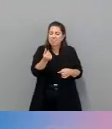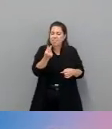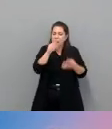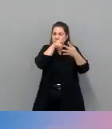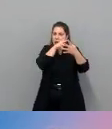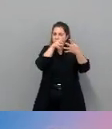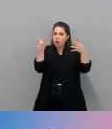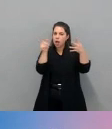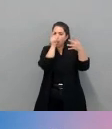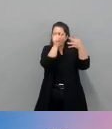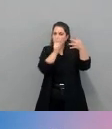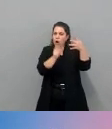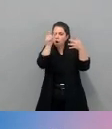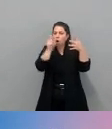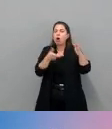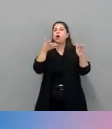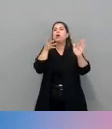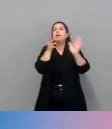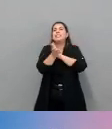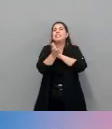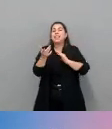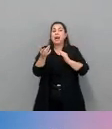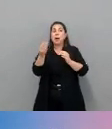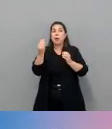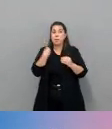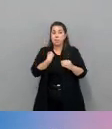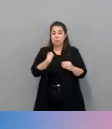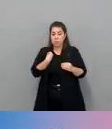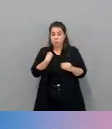están basadas en el nuevo cambio